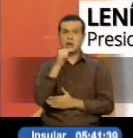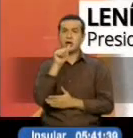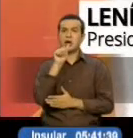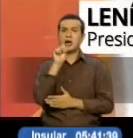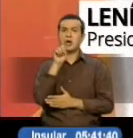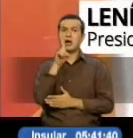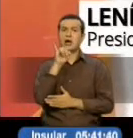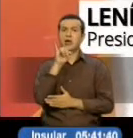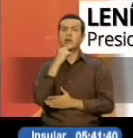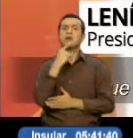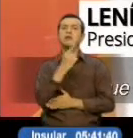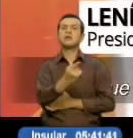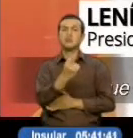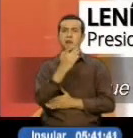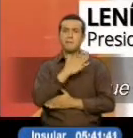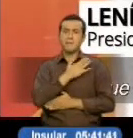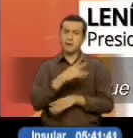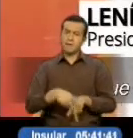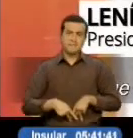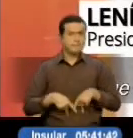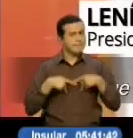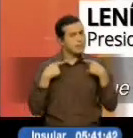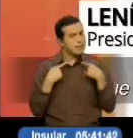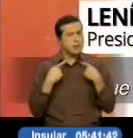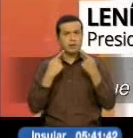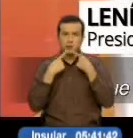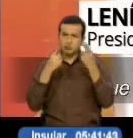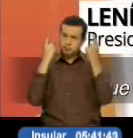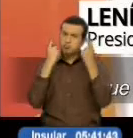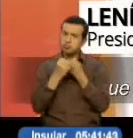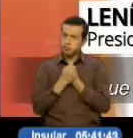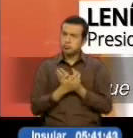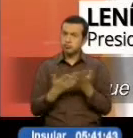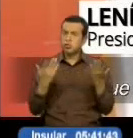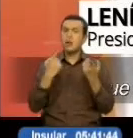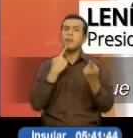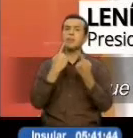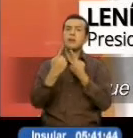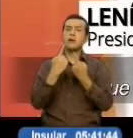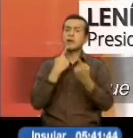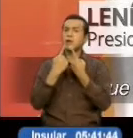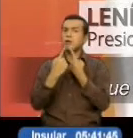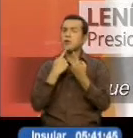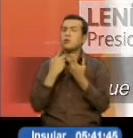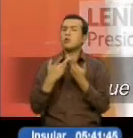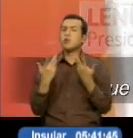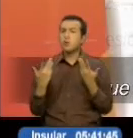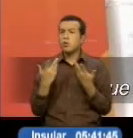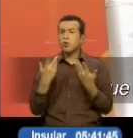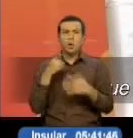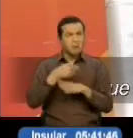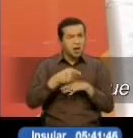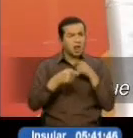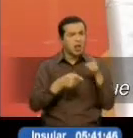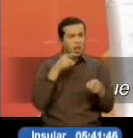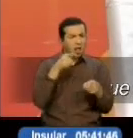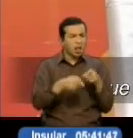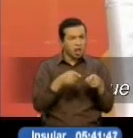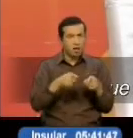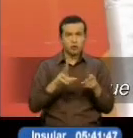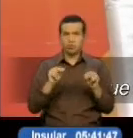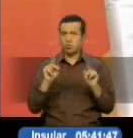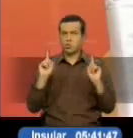enseñanza cuando decía: mi vida es el mensaje a un diálogo que no llega con condicionamientos y